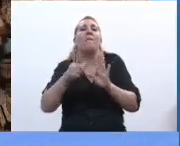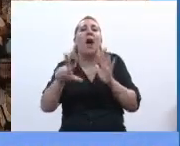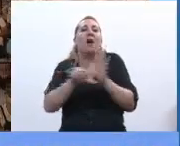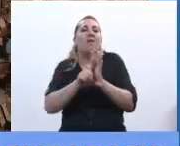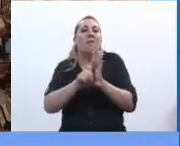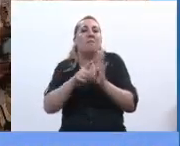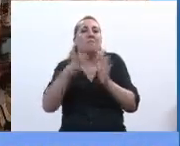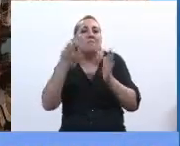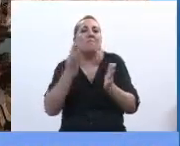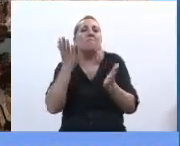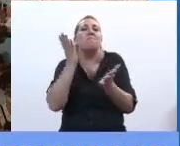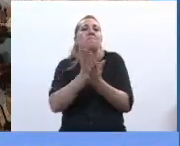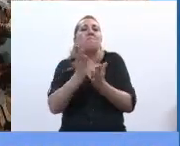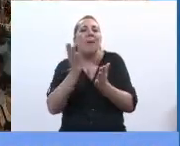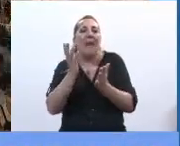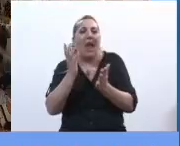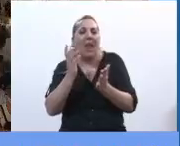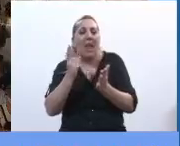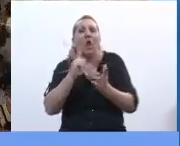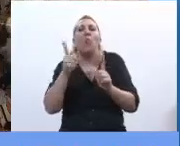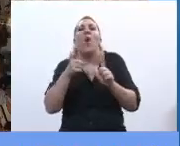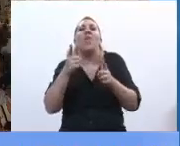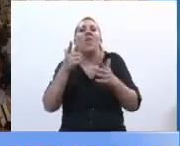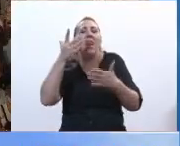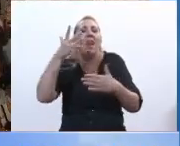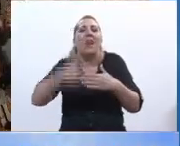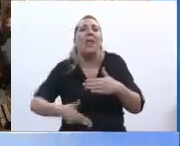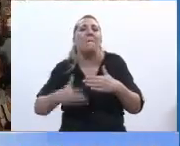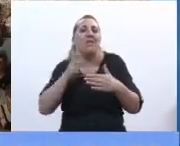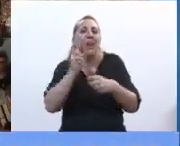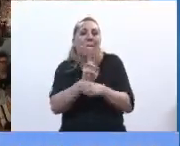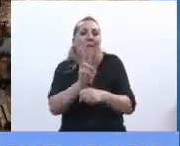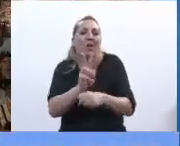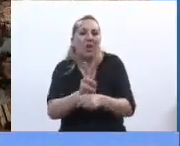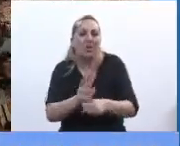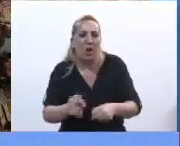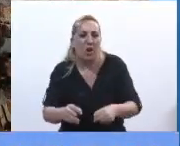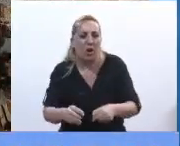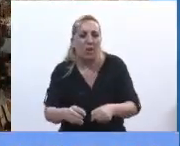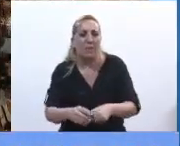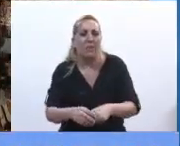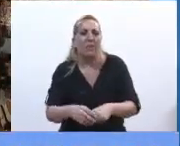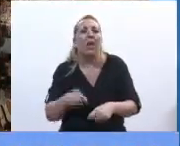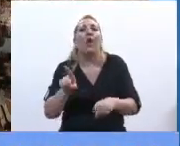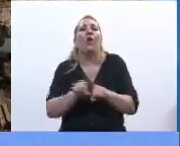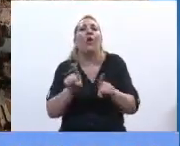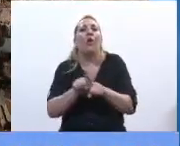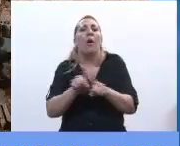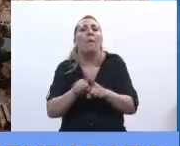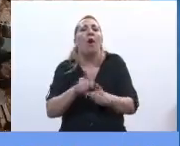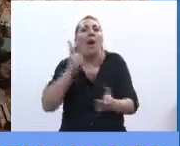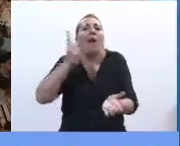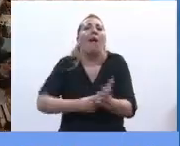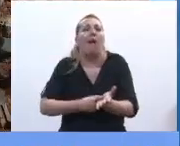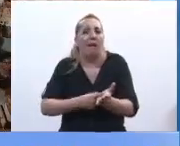que no se limita a una prescripción es decir a la prohibición de una conducta sino que impone una